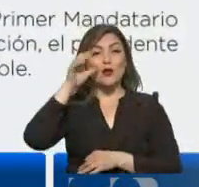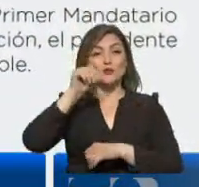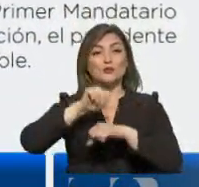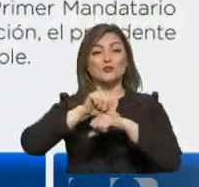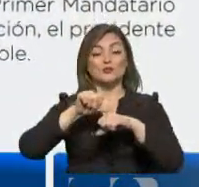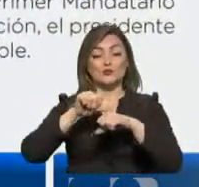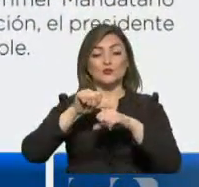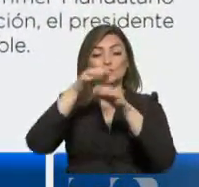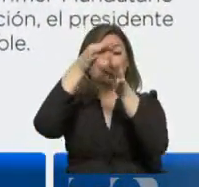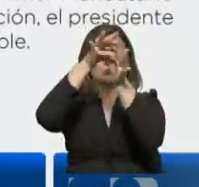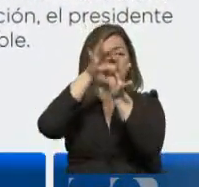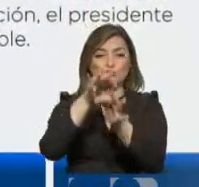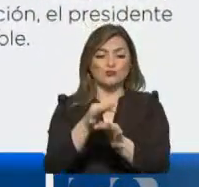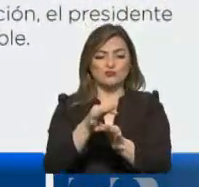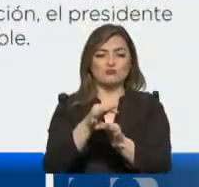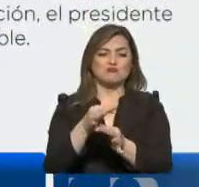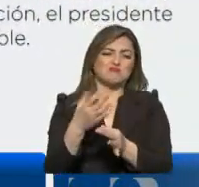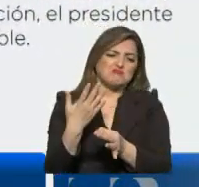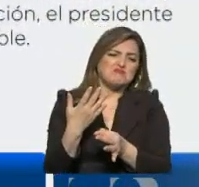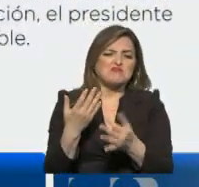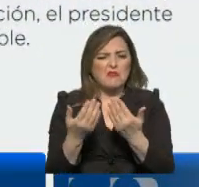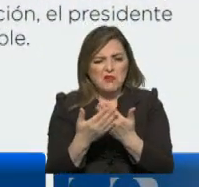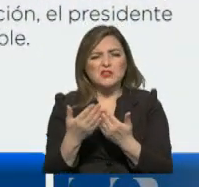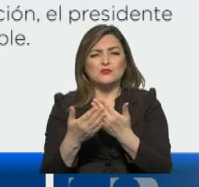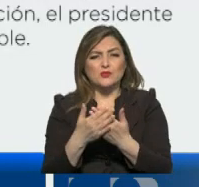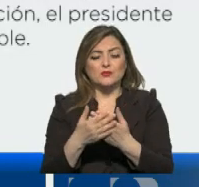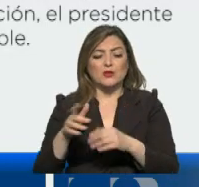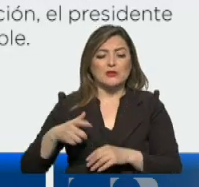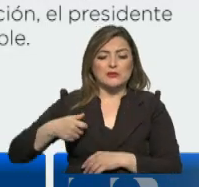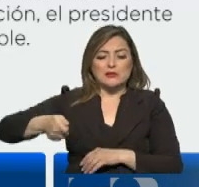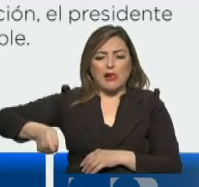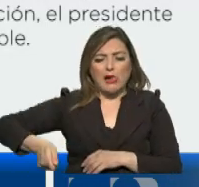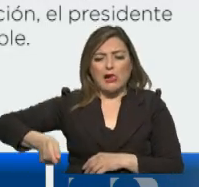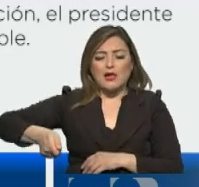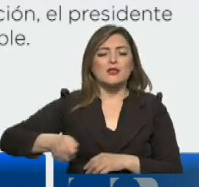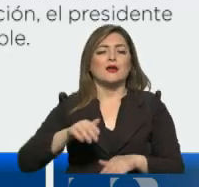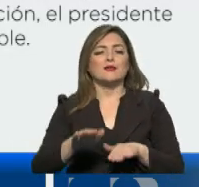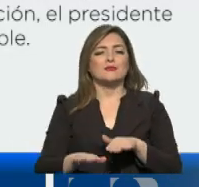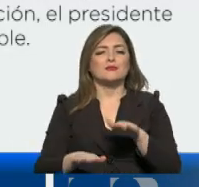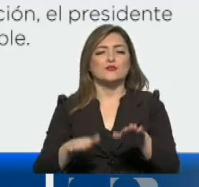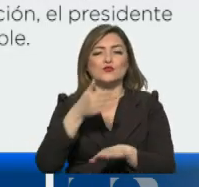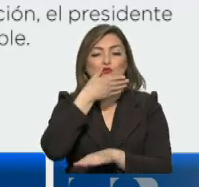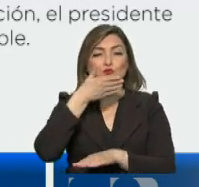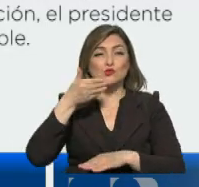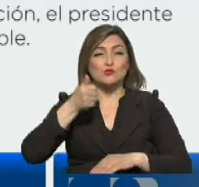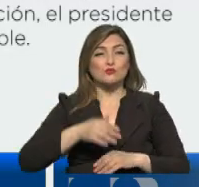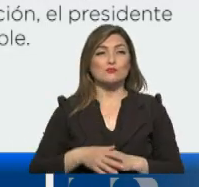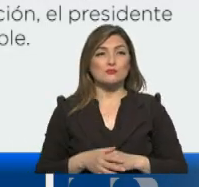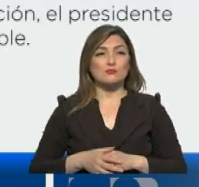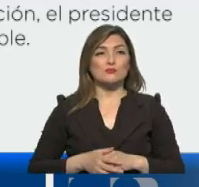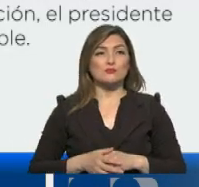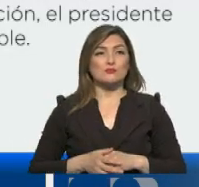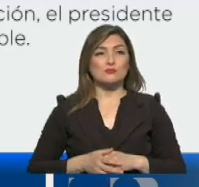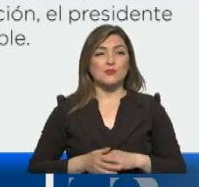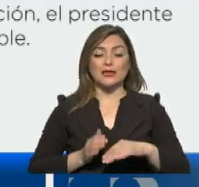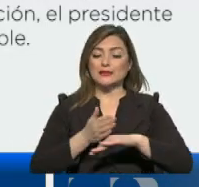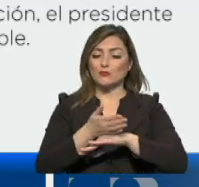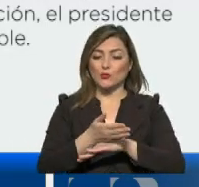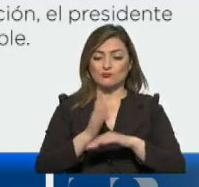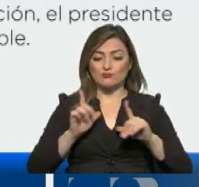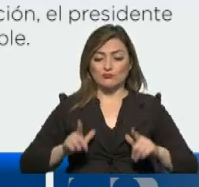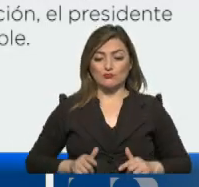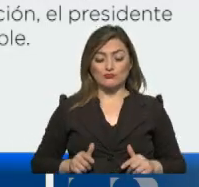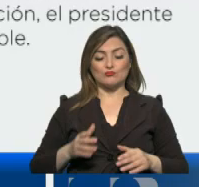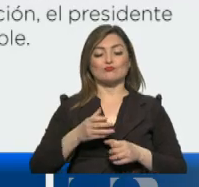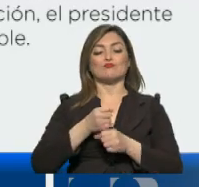cirugía de mediana complejidad que le permitirá dejar el bastón de apoyo para recobrar y mejorar su movilidad. Posterior a su recuperación, el presidente